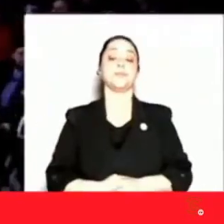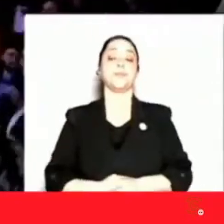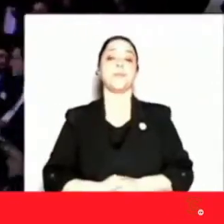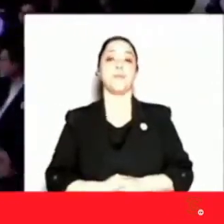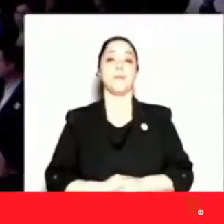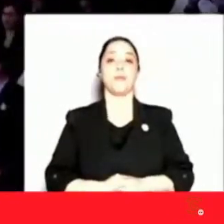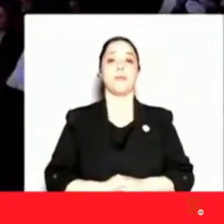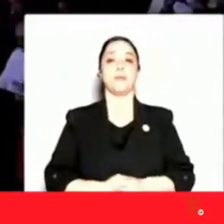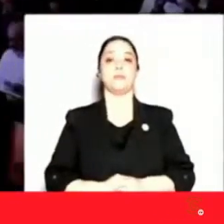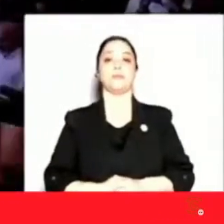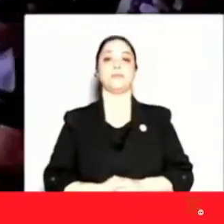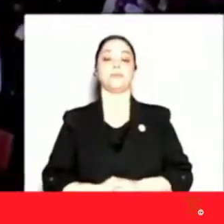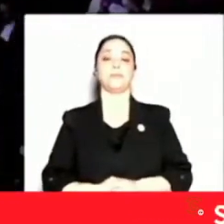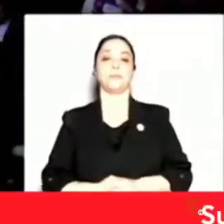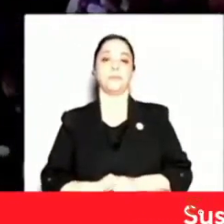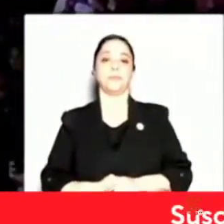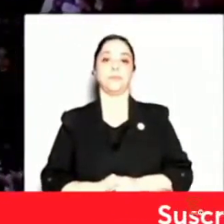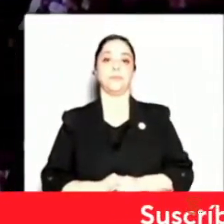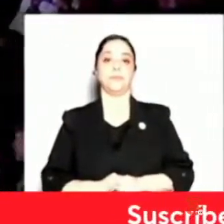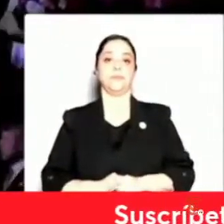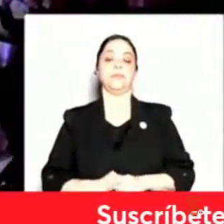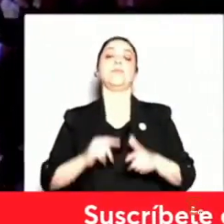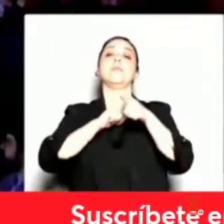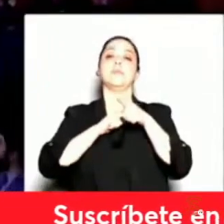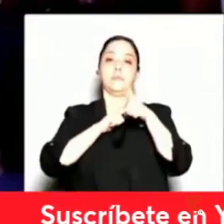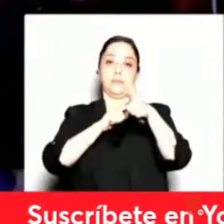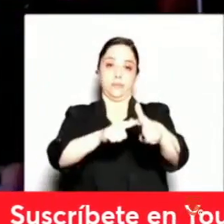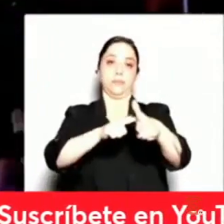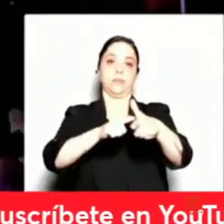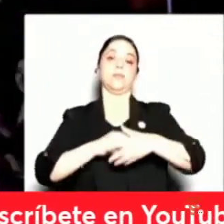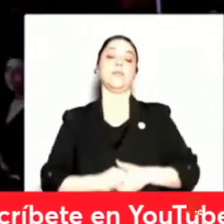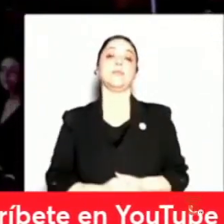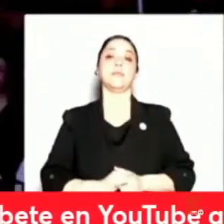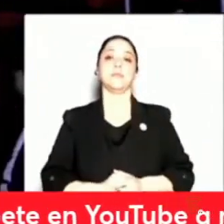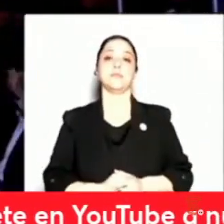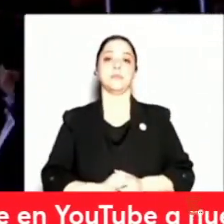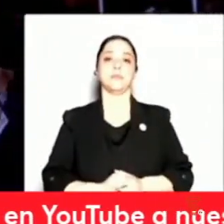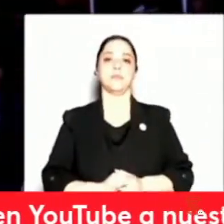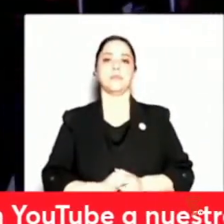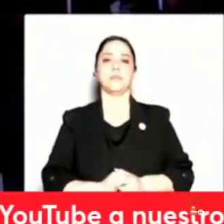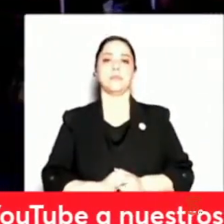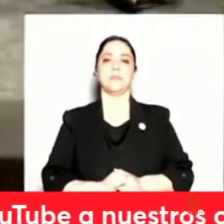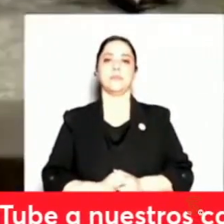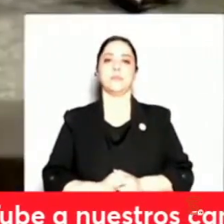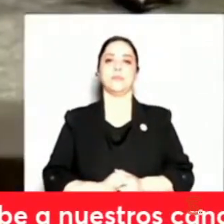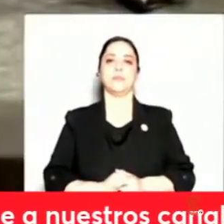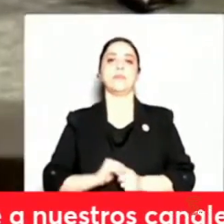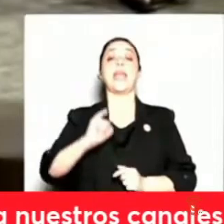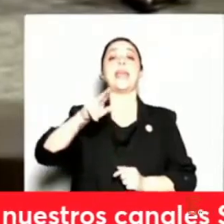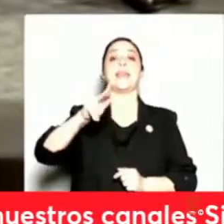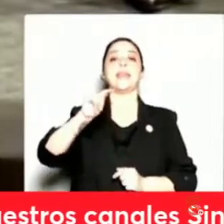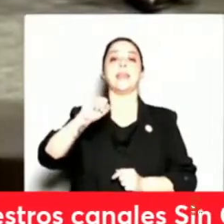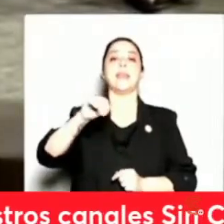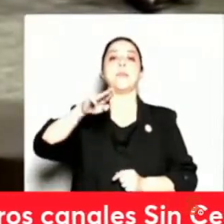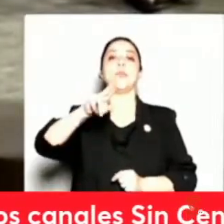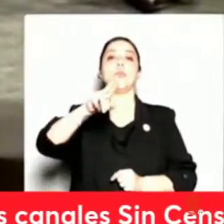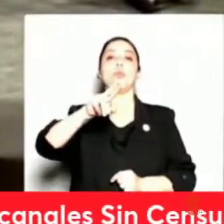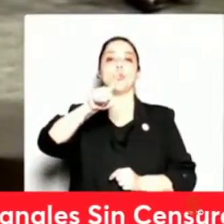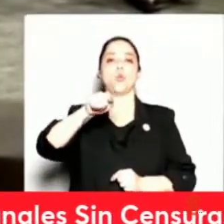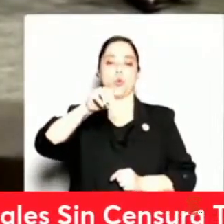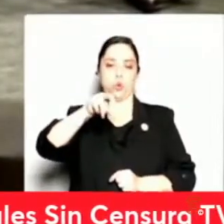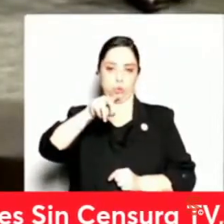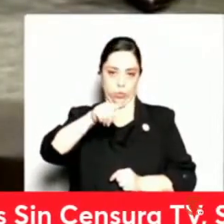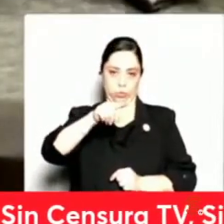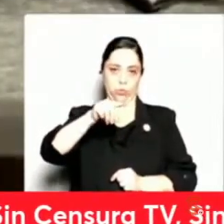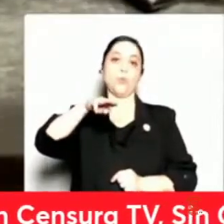Continuamos con Inti Muñoz Santini.